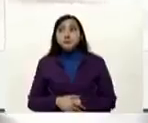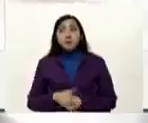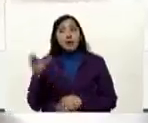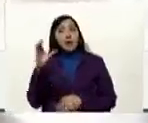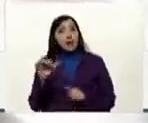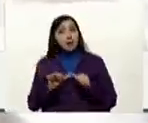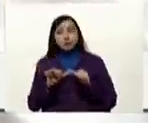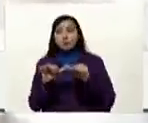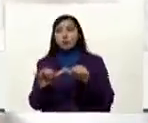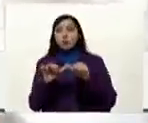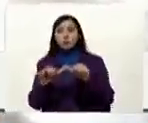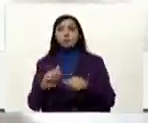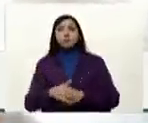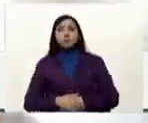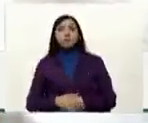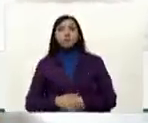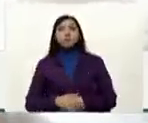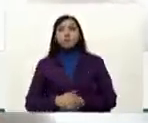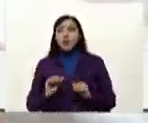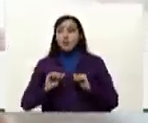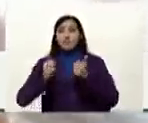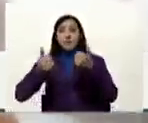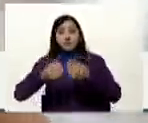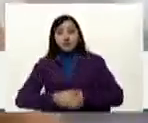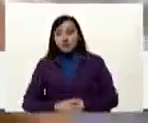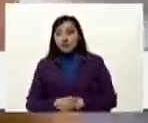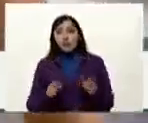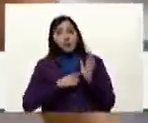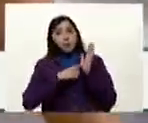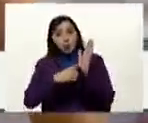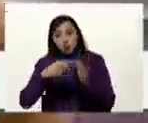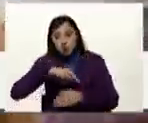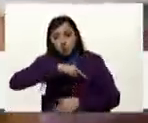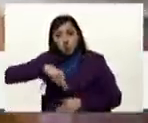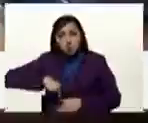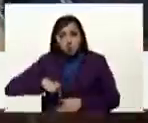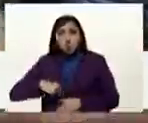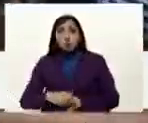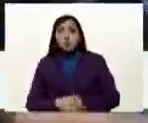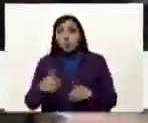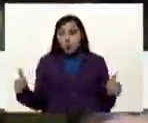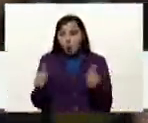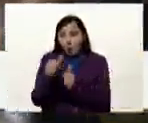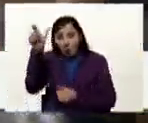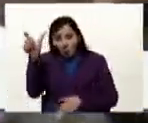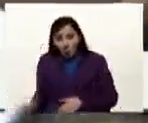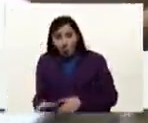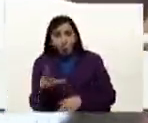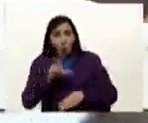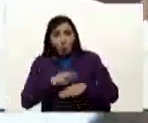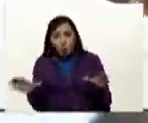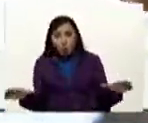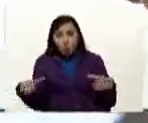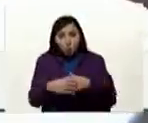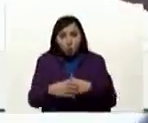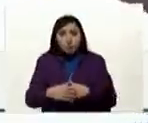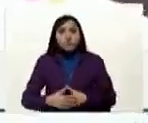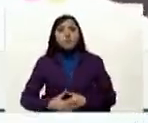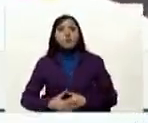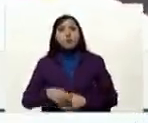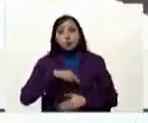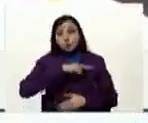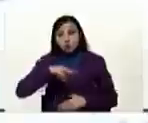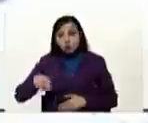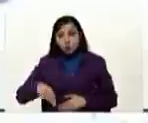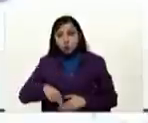adelante, presidente, y precisamente queremos mostrarle nosotros acá con el doctor Marín y con todo el equipo, nosotros caminando con